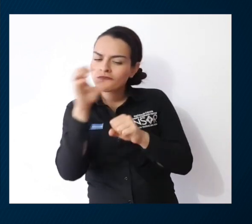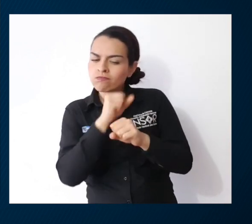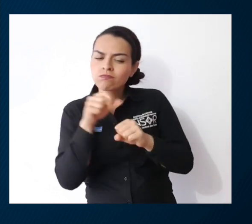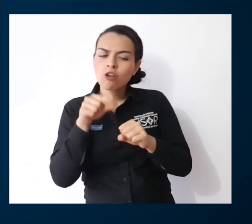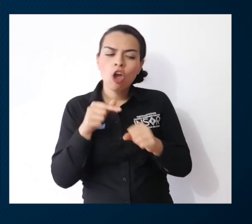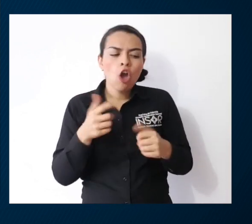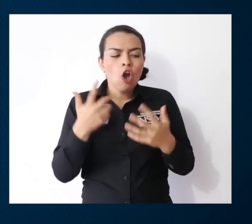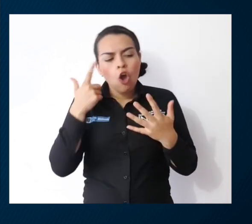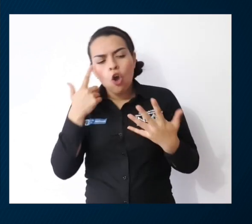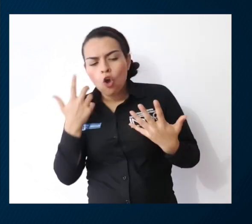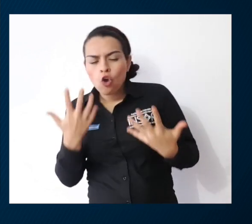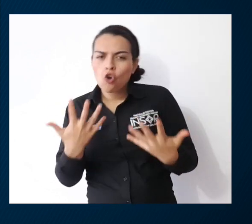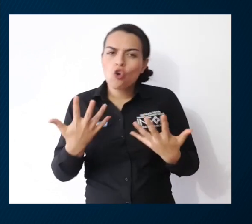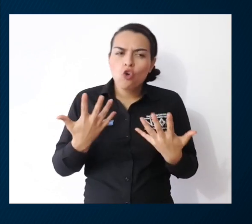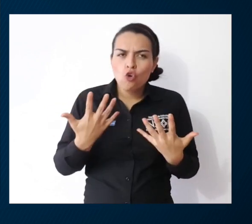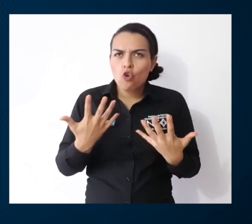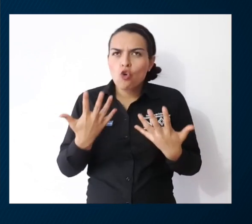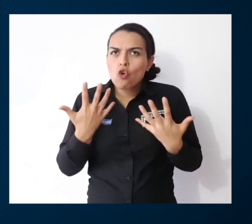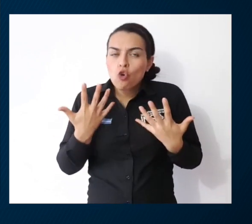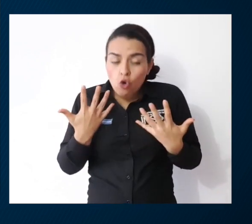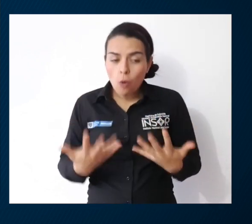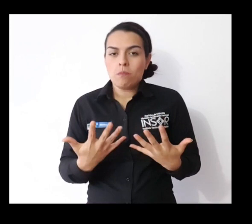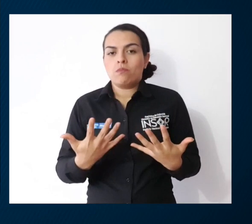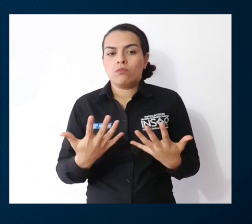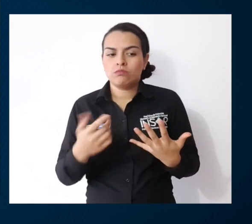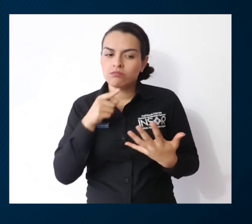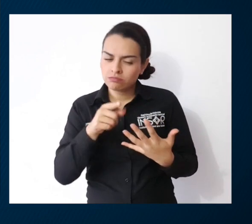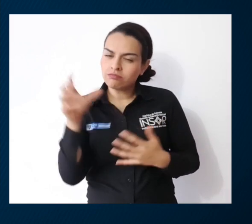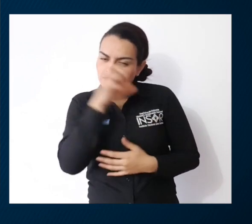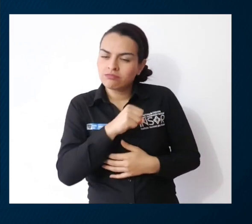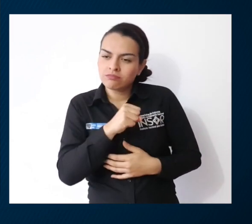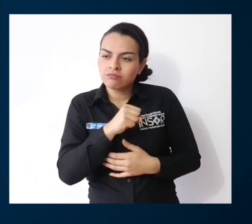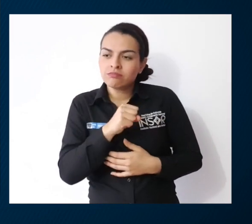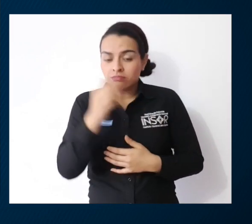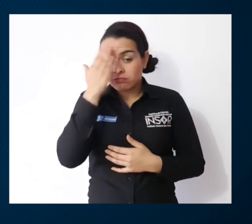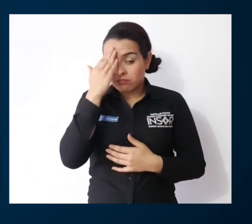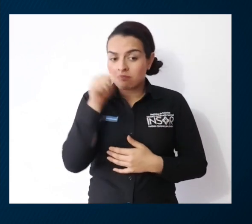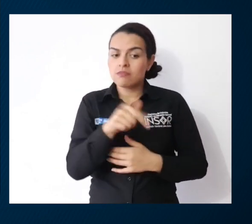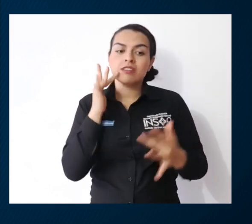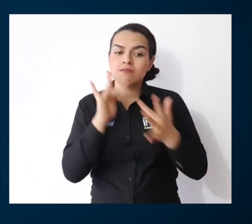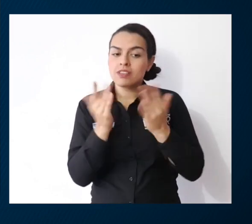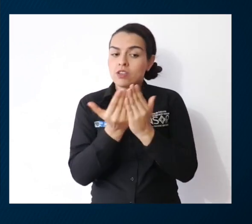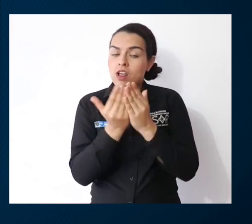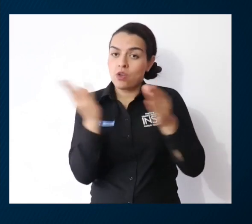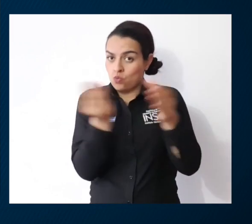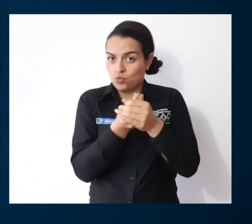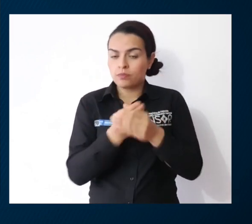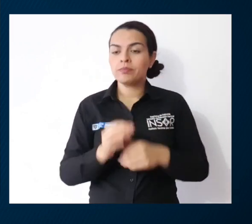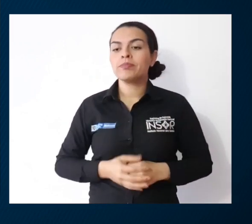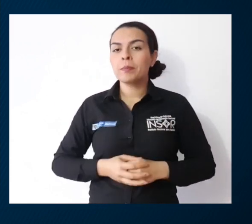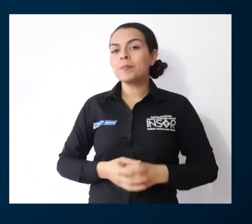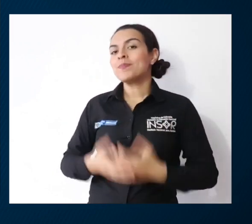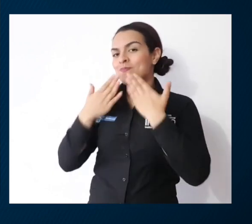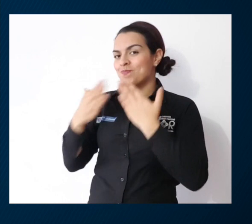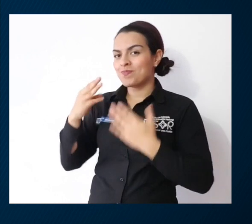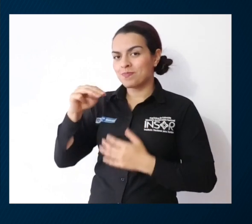cómo podemos alimentar ese futuro, qué podemos estar aprendiendo? Es particular la educación inclusiva, ¿no? Perfecto. Bueno,